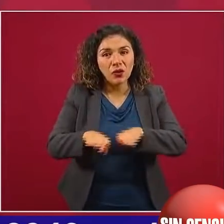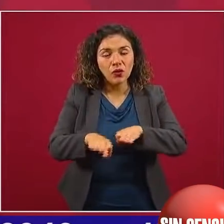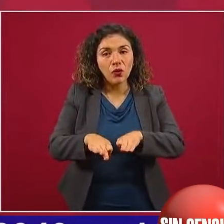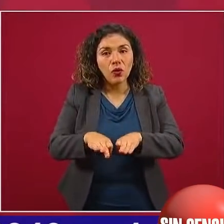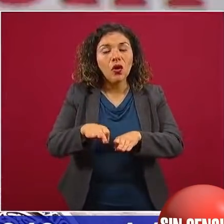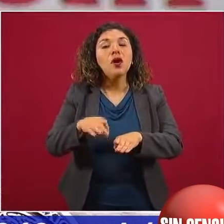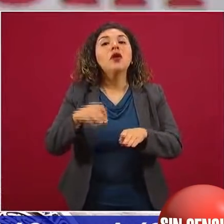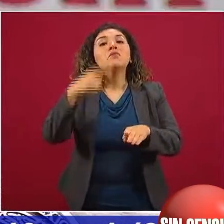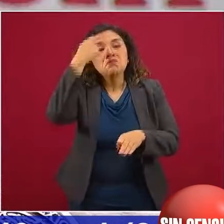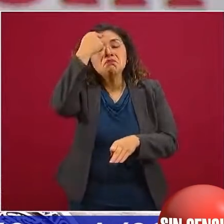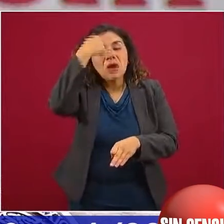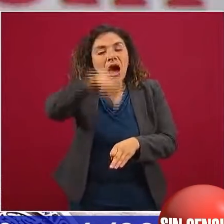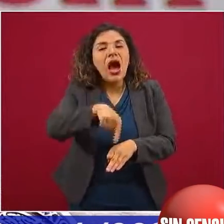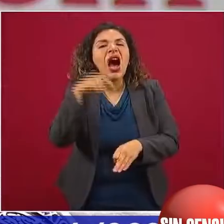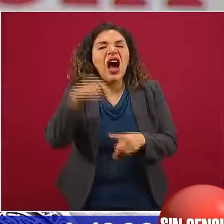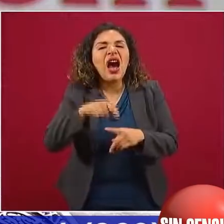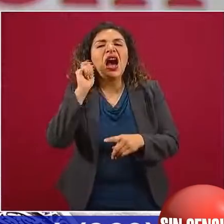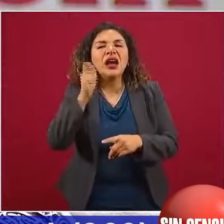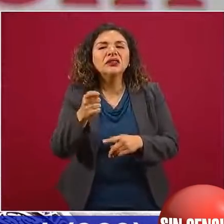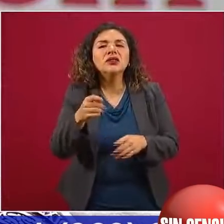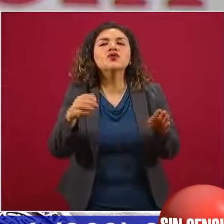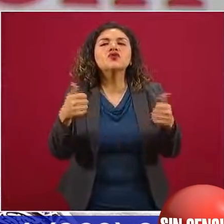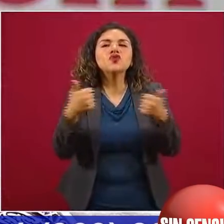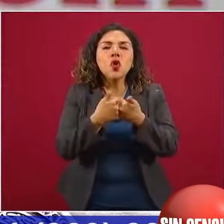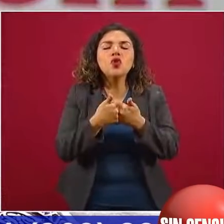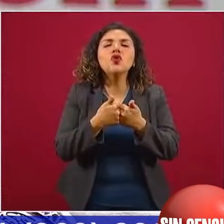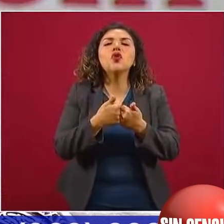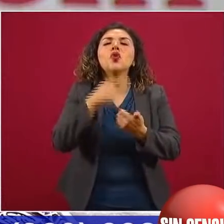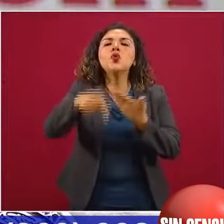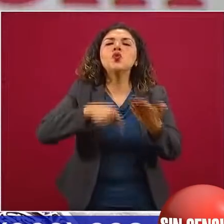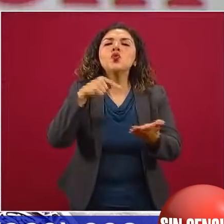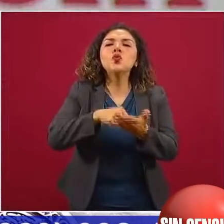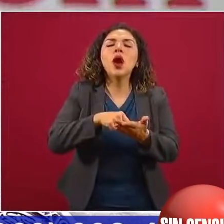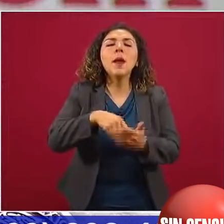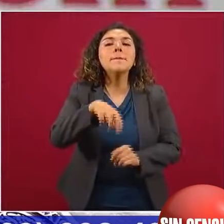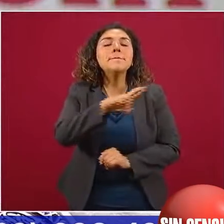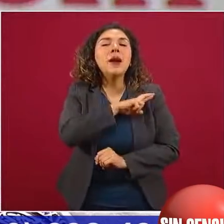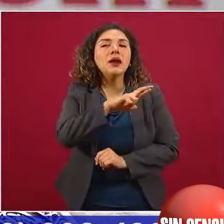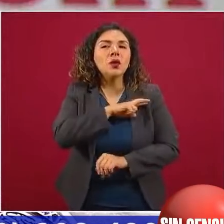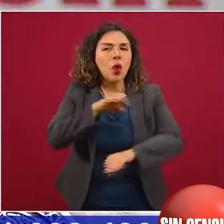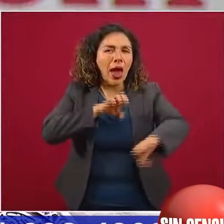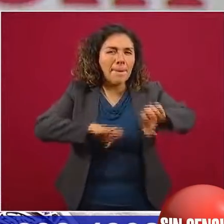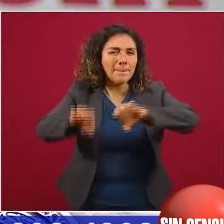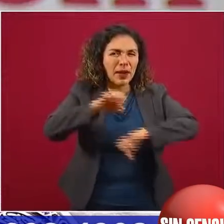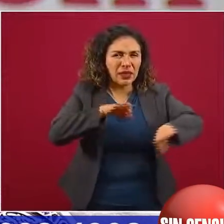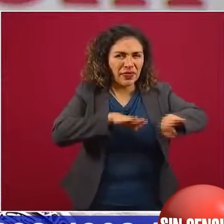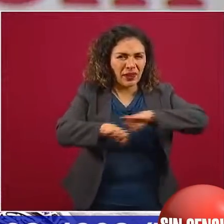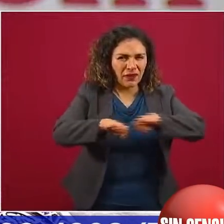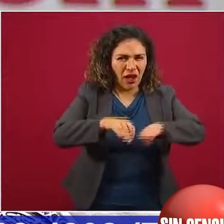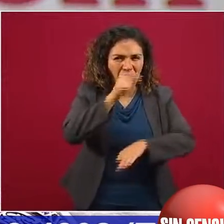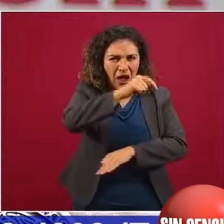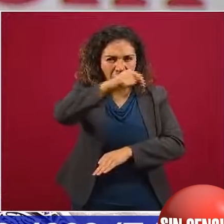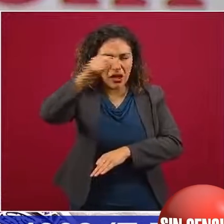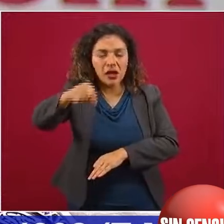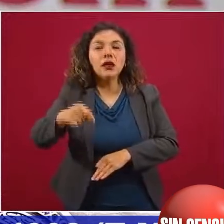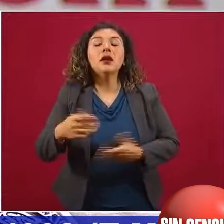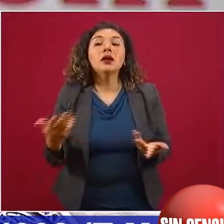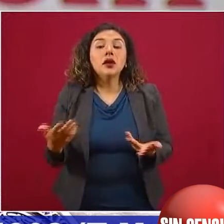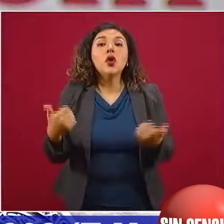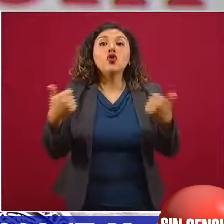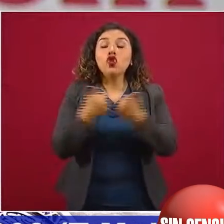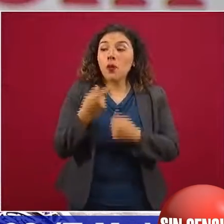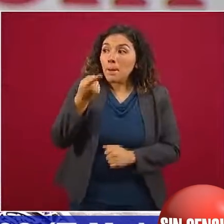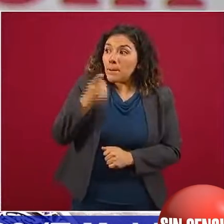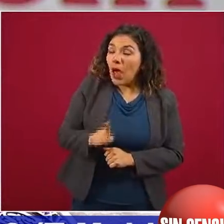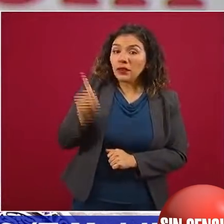dirigido para campos del espacio del sector privado y que por instrucción